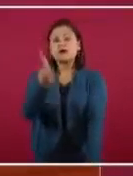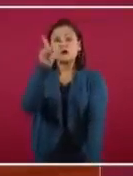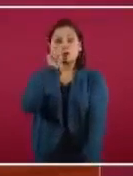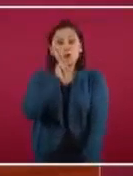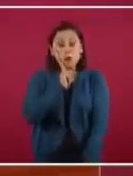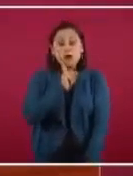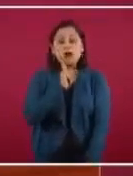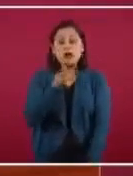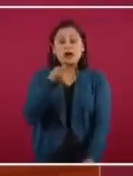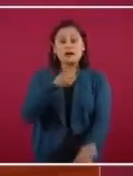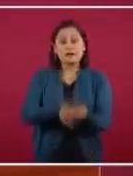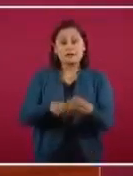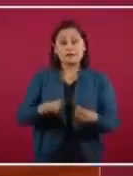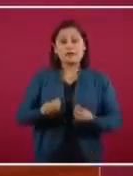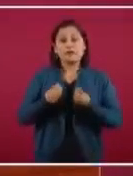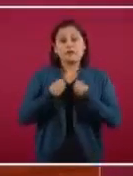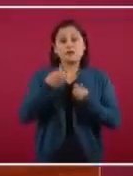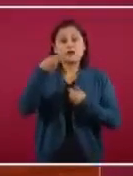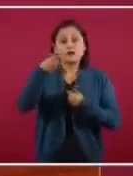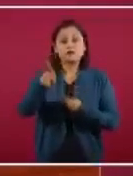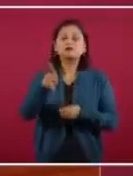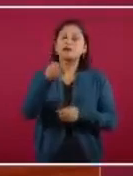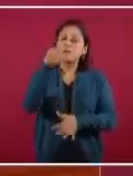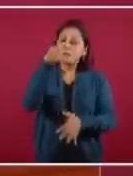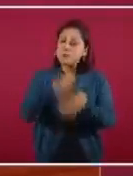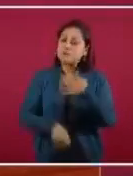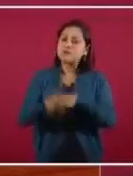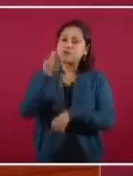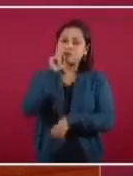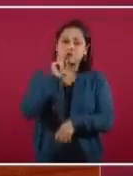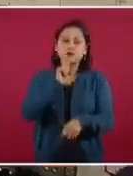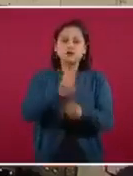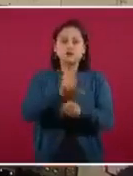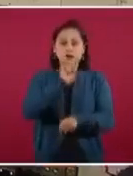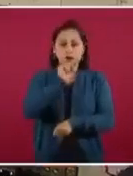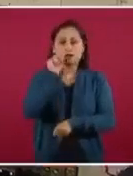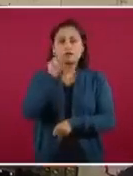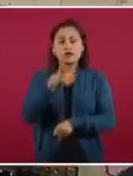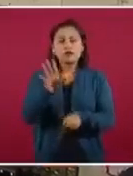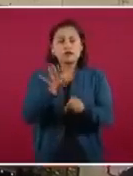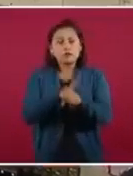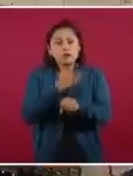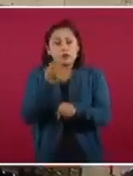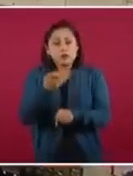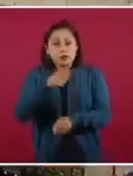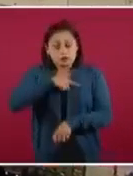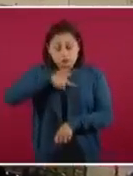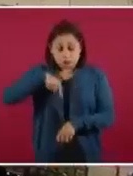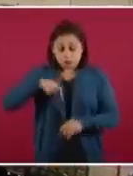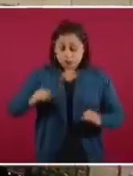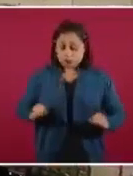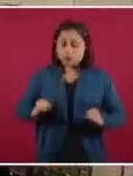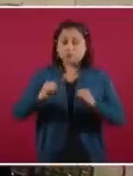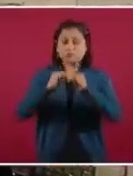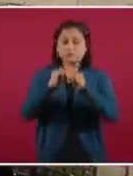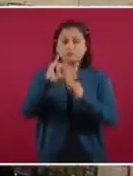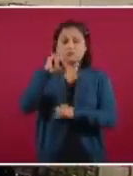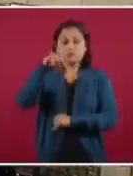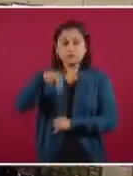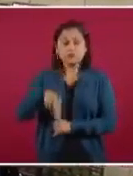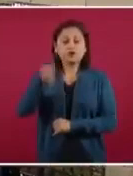incluso en los más íntimos. Y por eso en el Instituto Nacional de las Mujeres estamos trabajando junto con todas